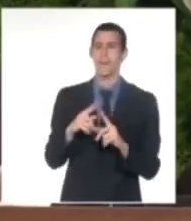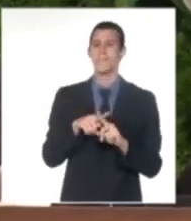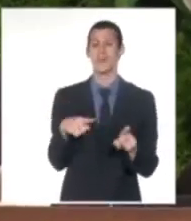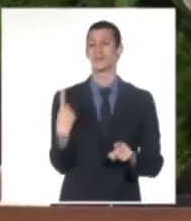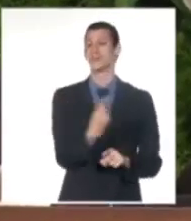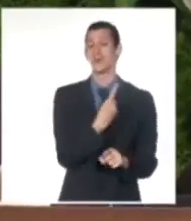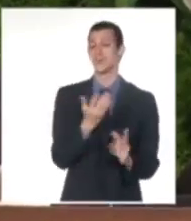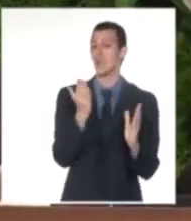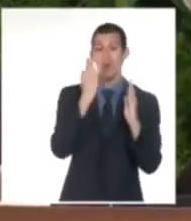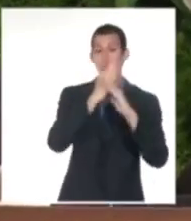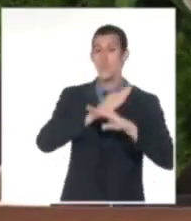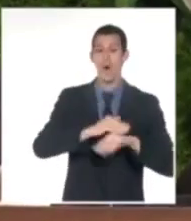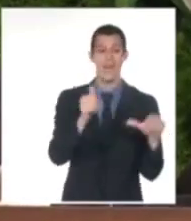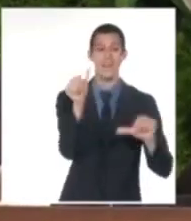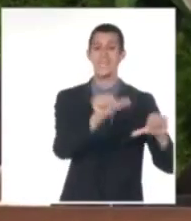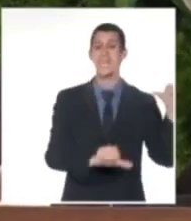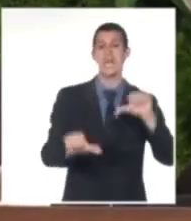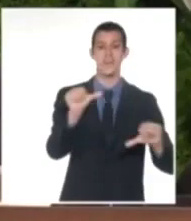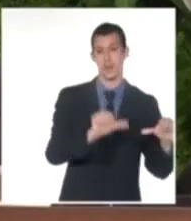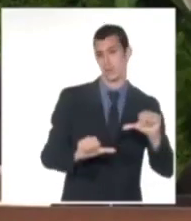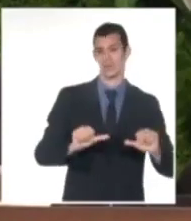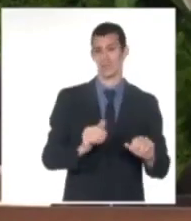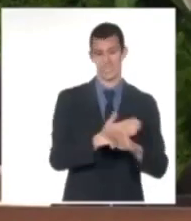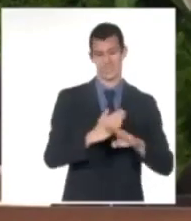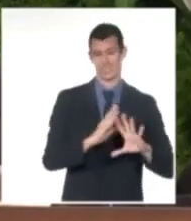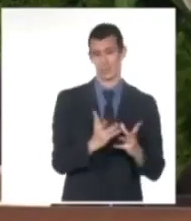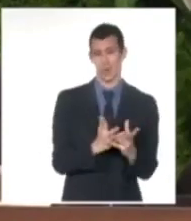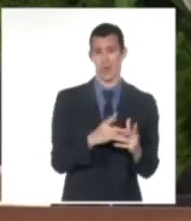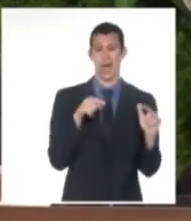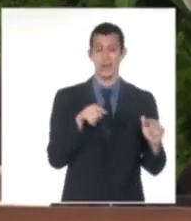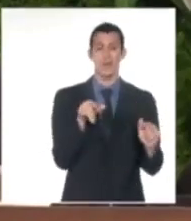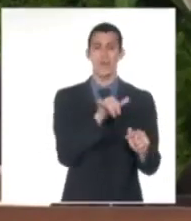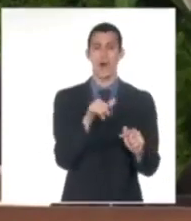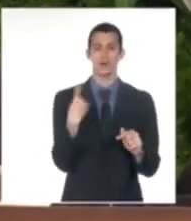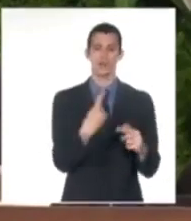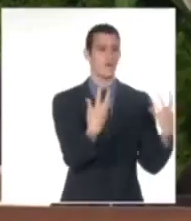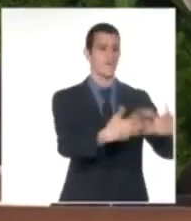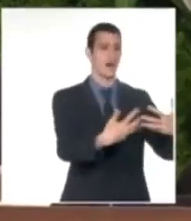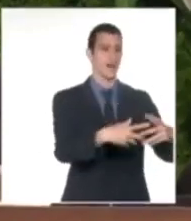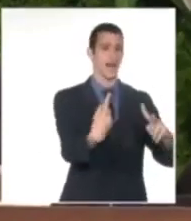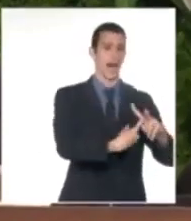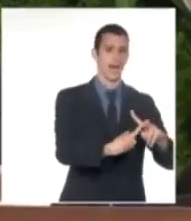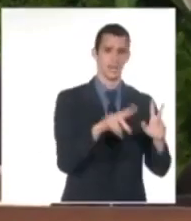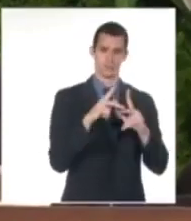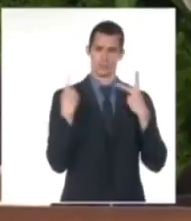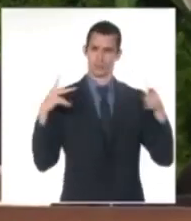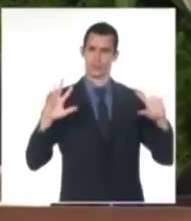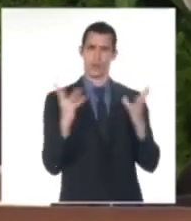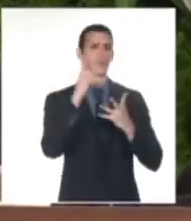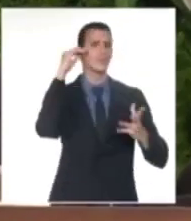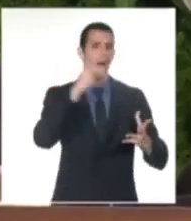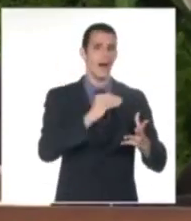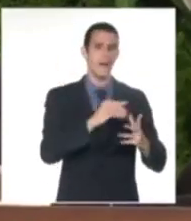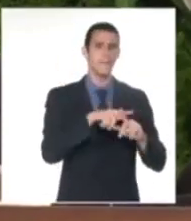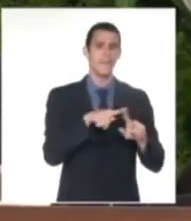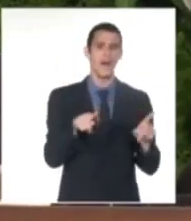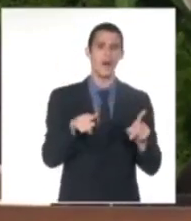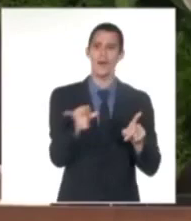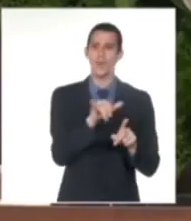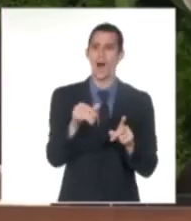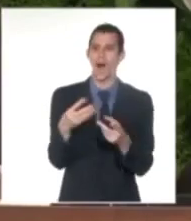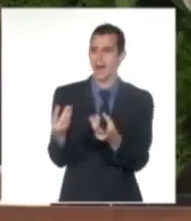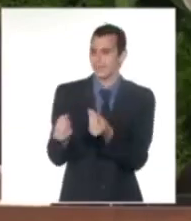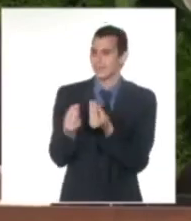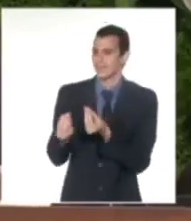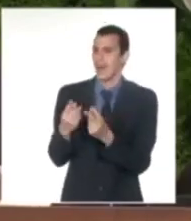alguno de los países llega a un acuerdo con Cuba para suministrar estos insumos, estaríamos en condiciones de producir los fertilizantes y